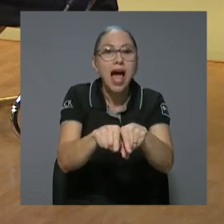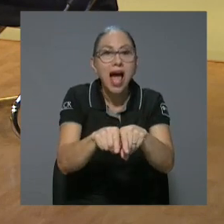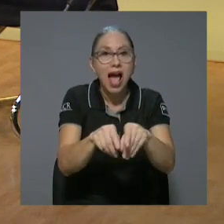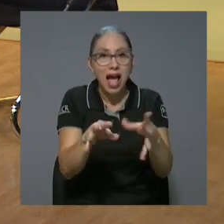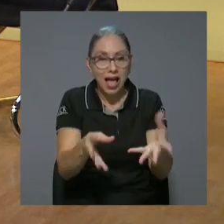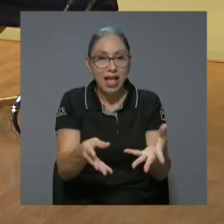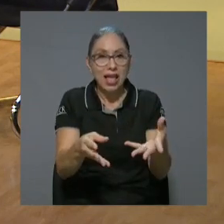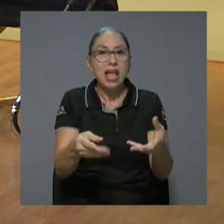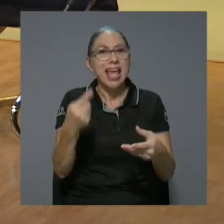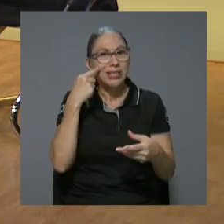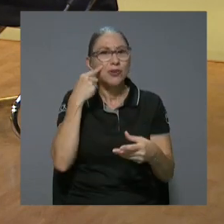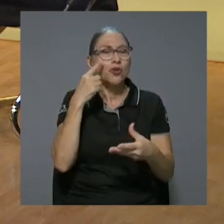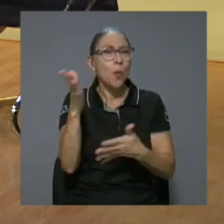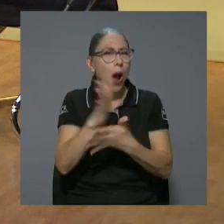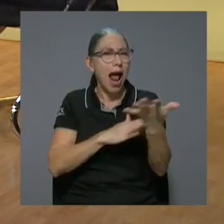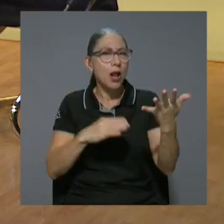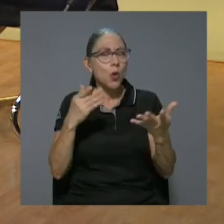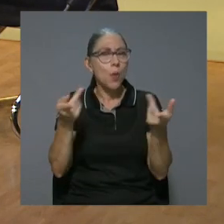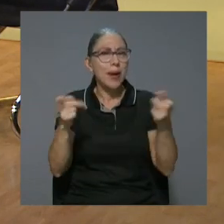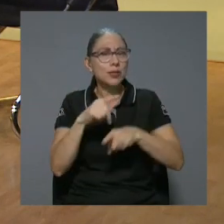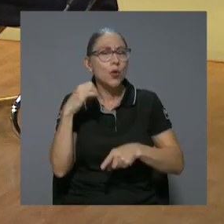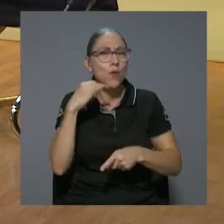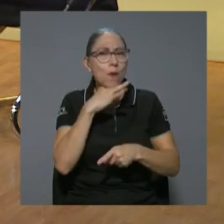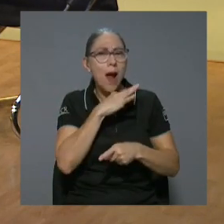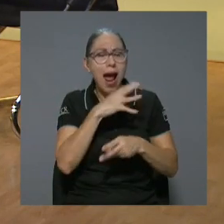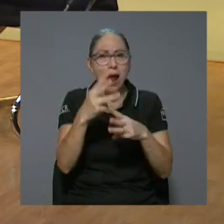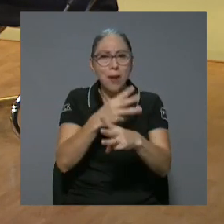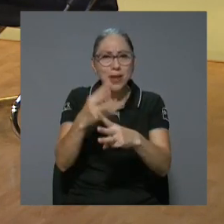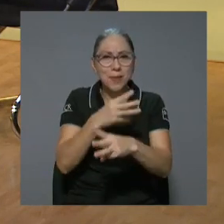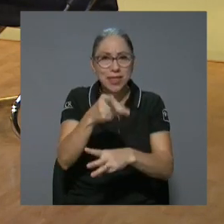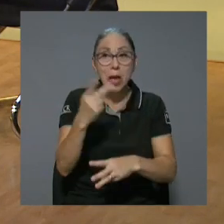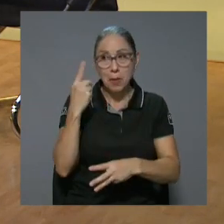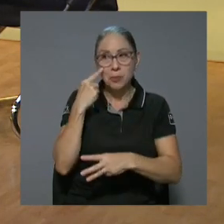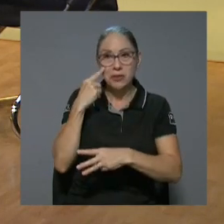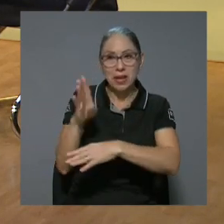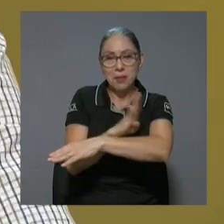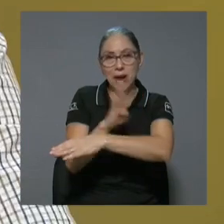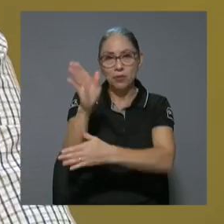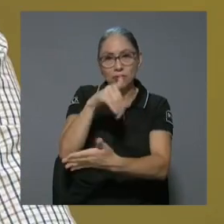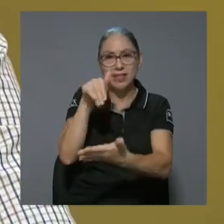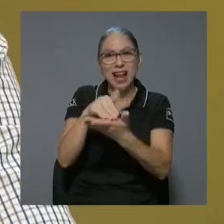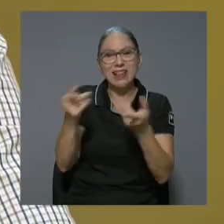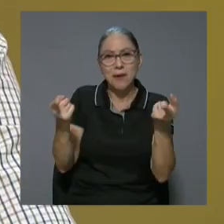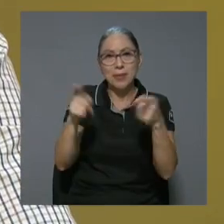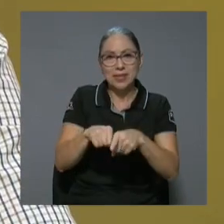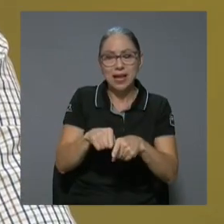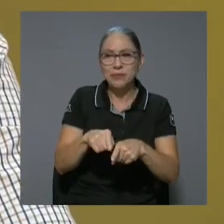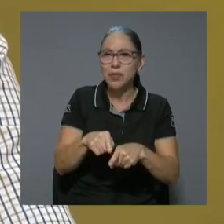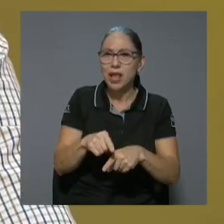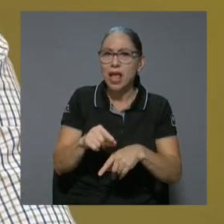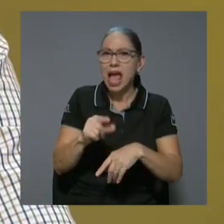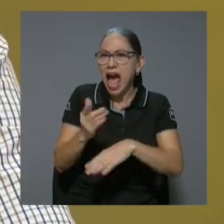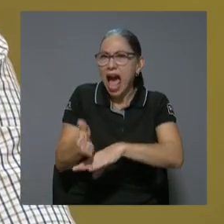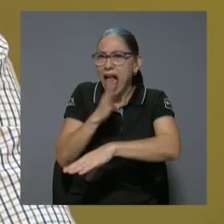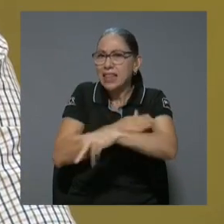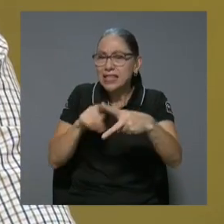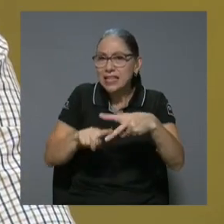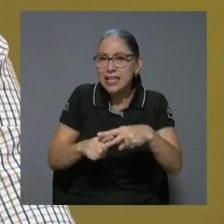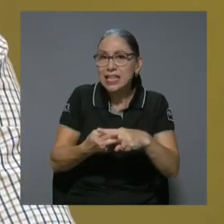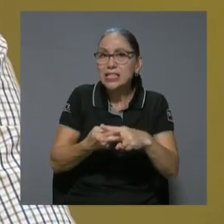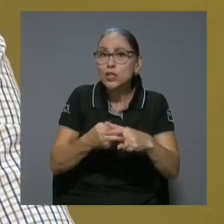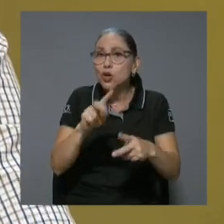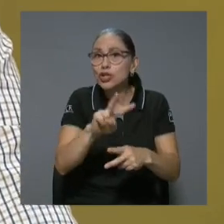a ver inflaciones en el orden del rango meta del Banco Central. Yo creo que muy pronto, ya antes del inicio del segundo semestre